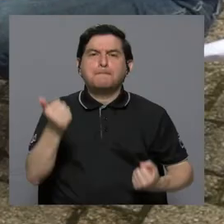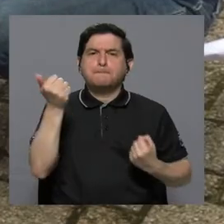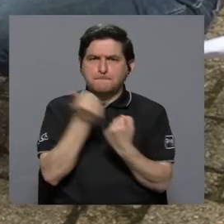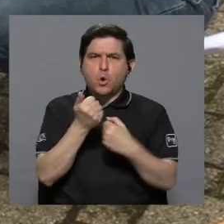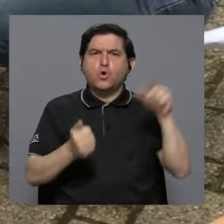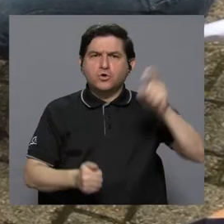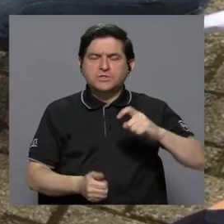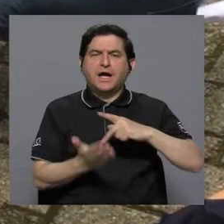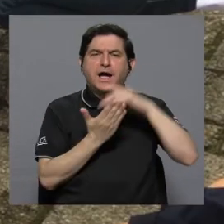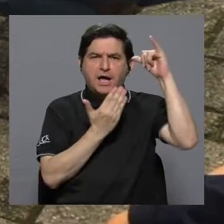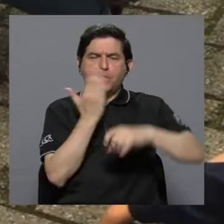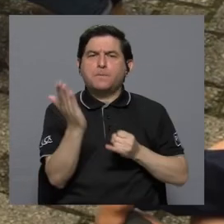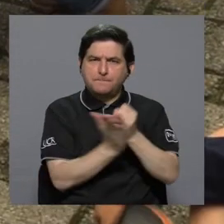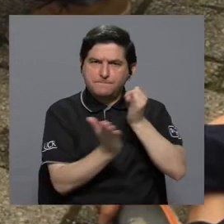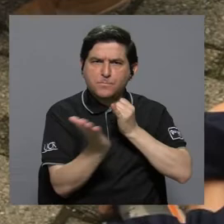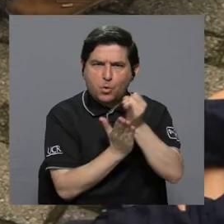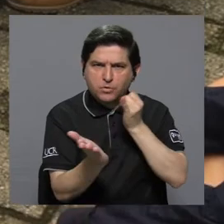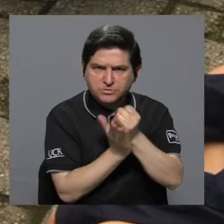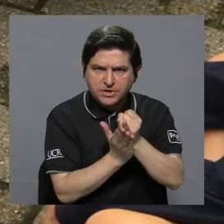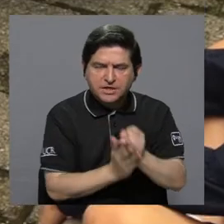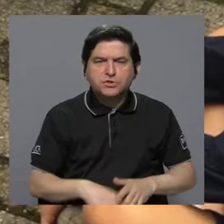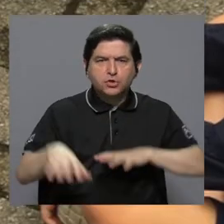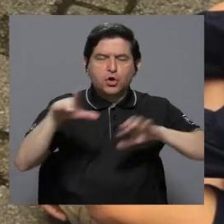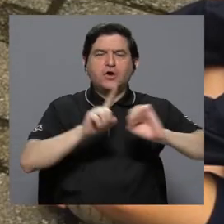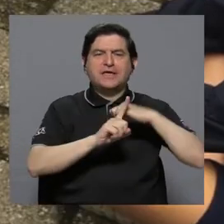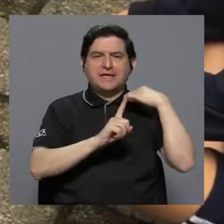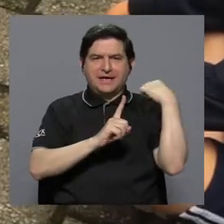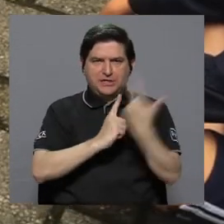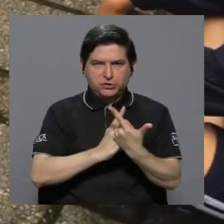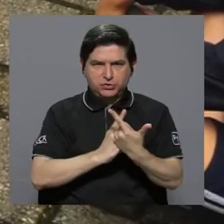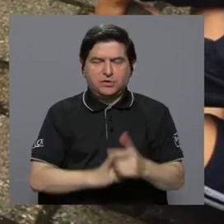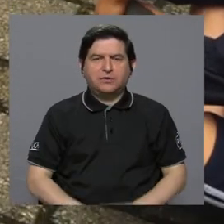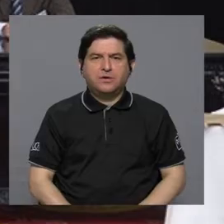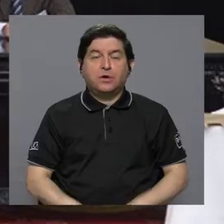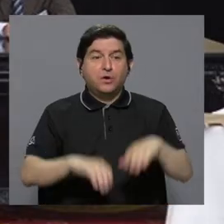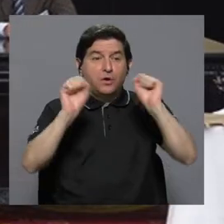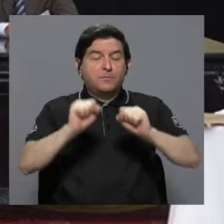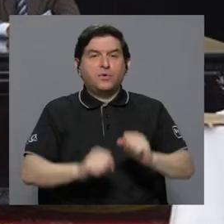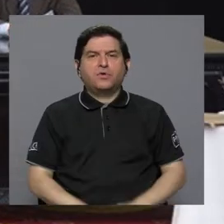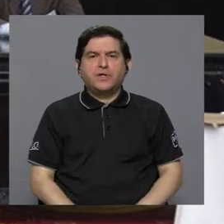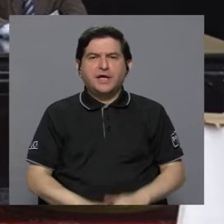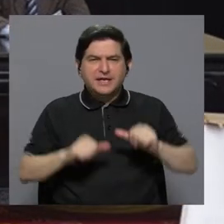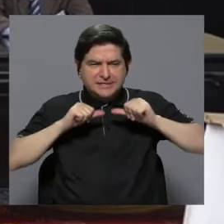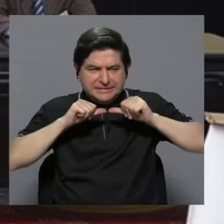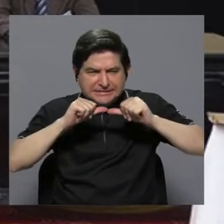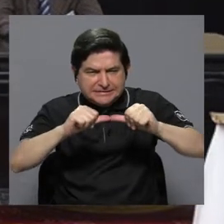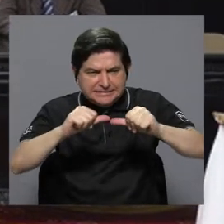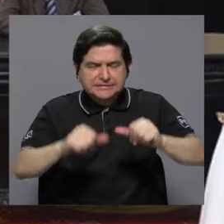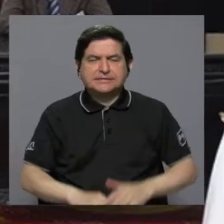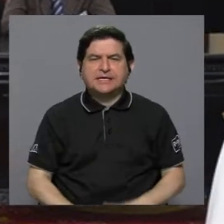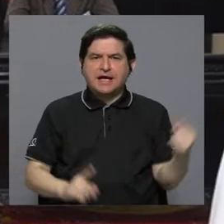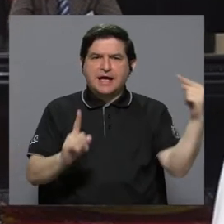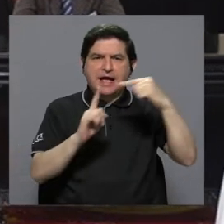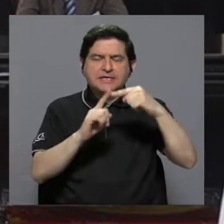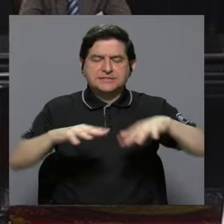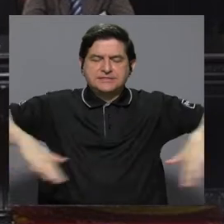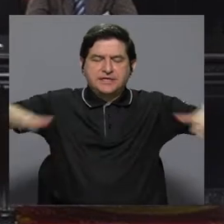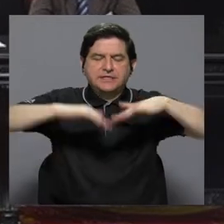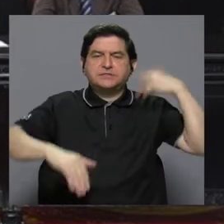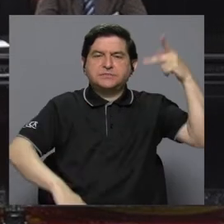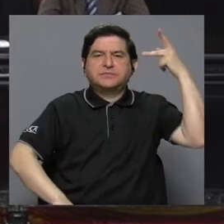apoyar un proyecto de investigación y de acción social para que fuera más allá y llegara a la esfera